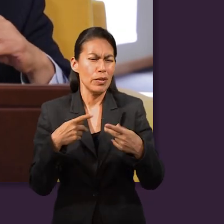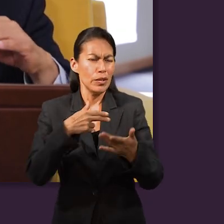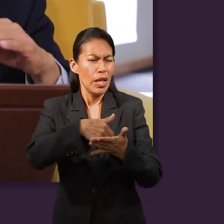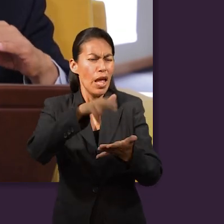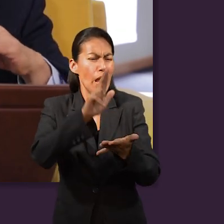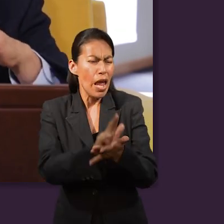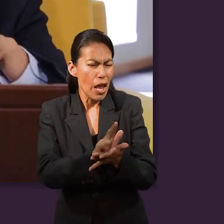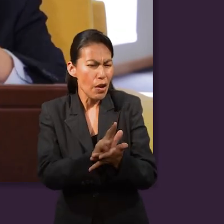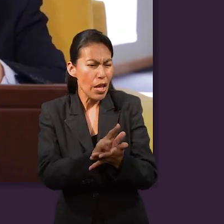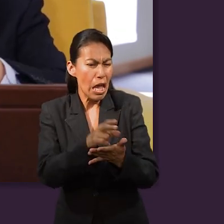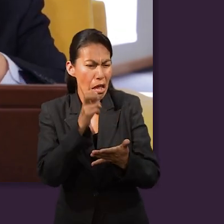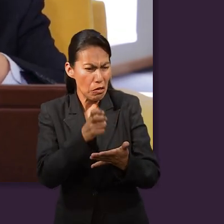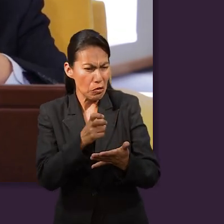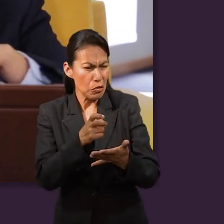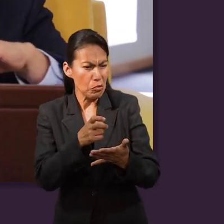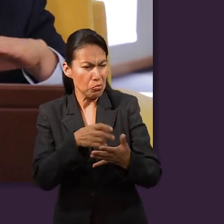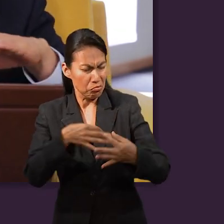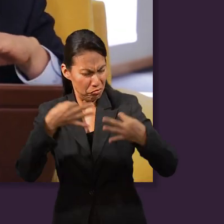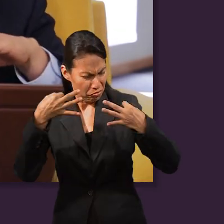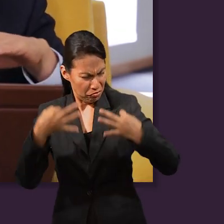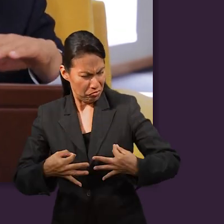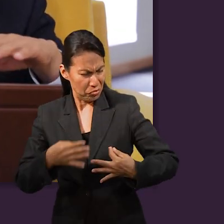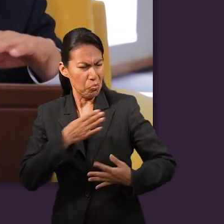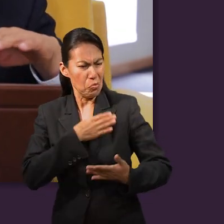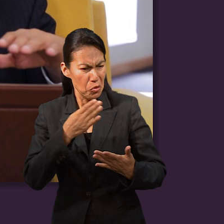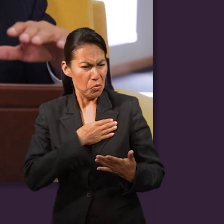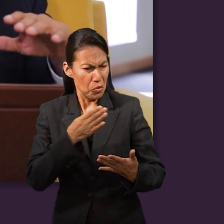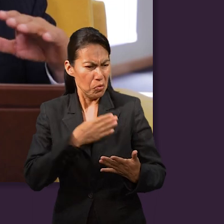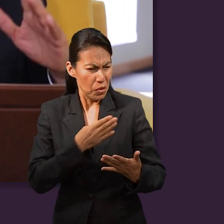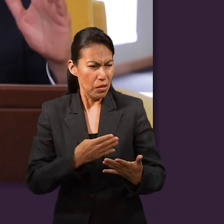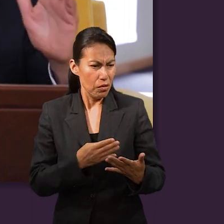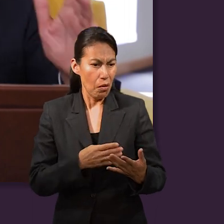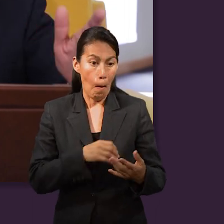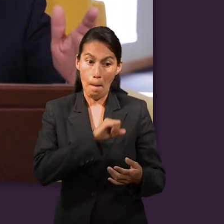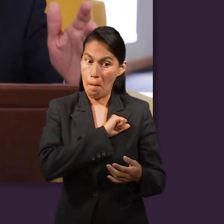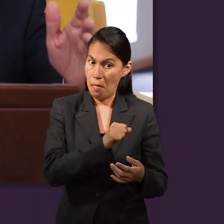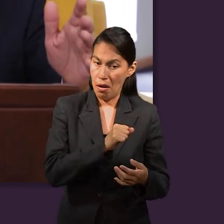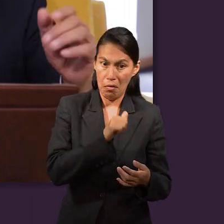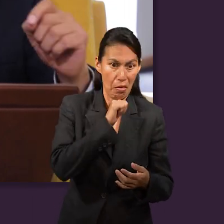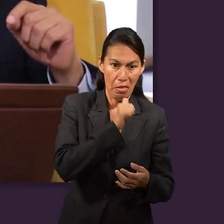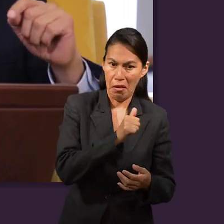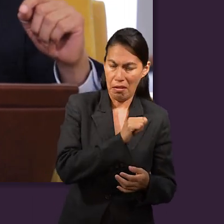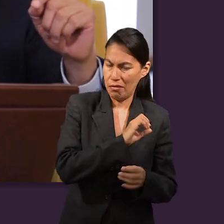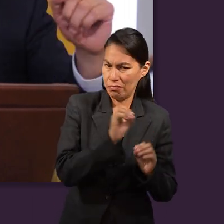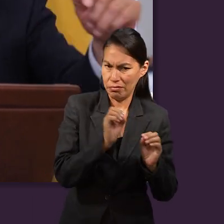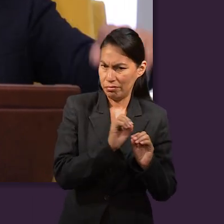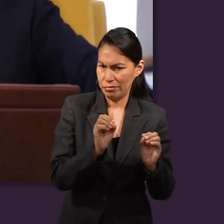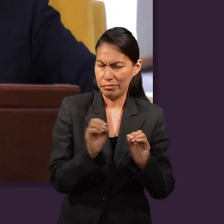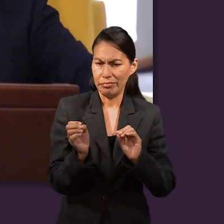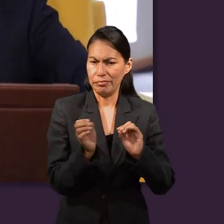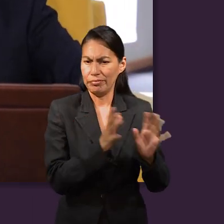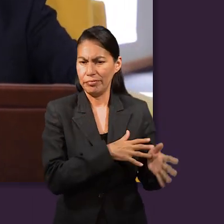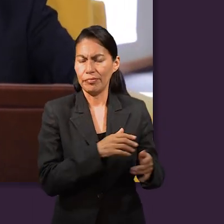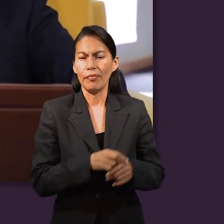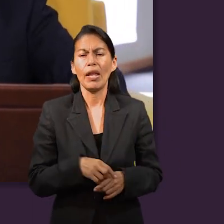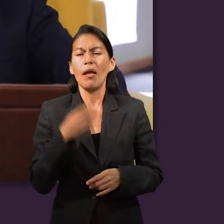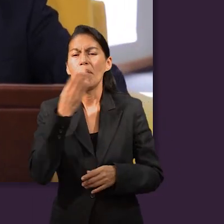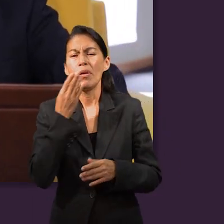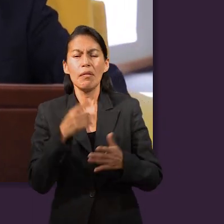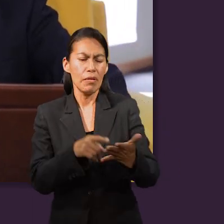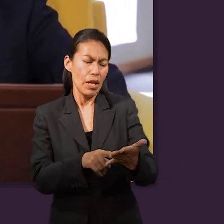héroes generalmente les quitamos todas las cosas que pueden dañar su imagen las sagradas escrituras